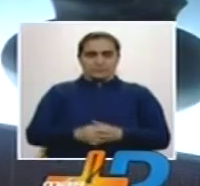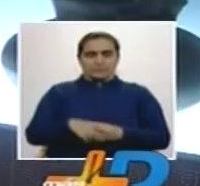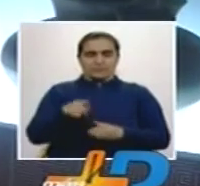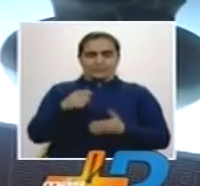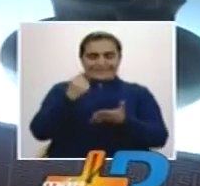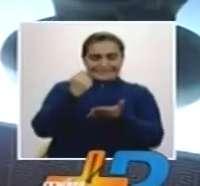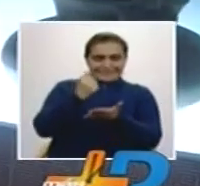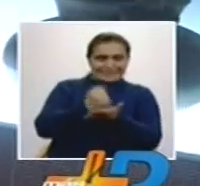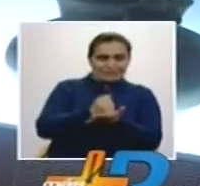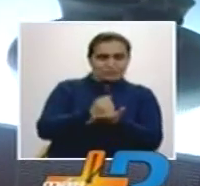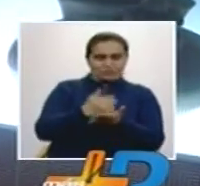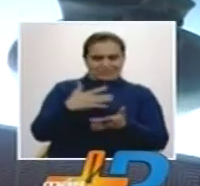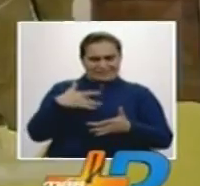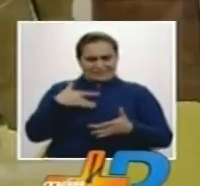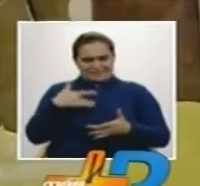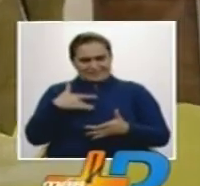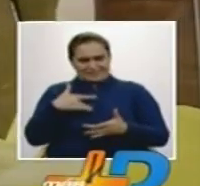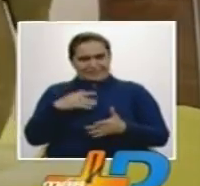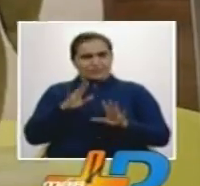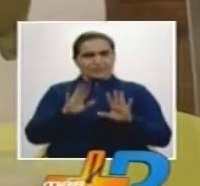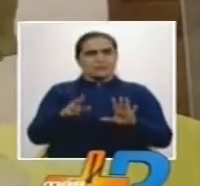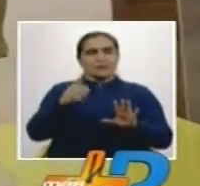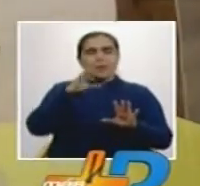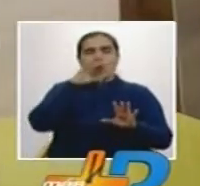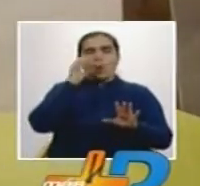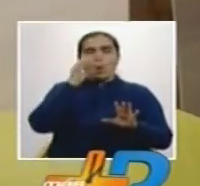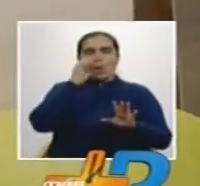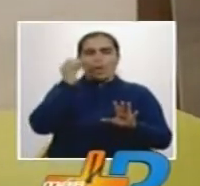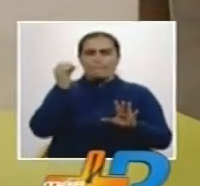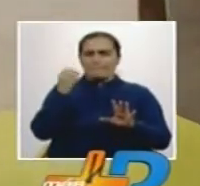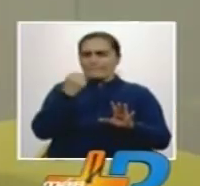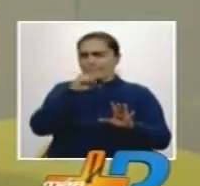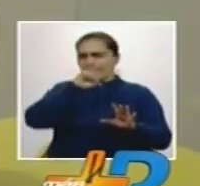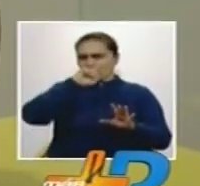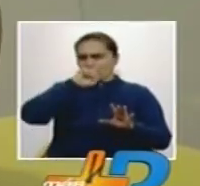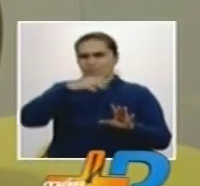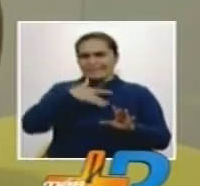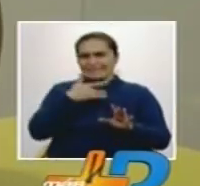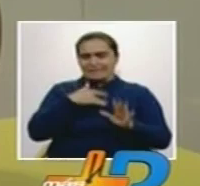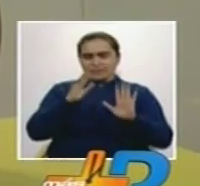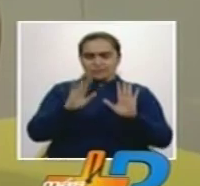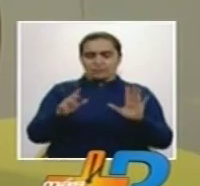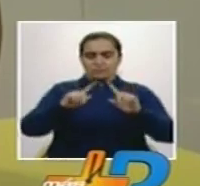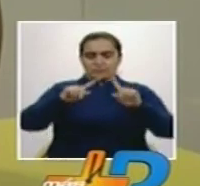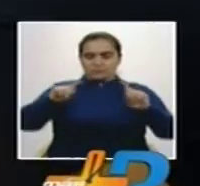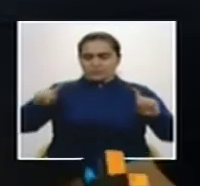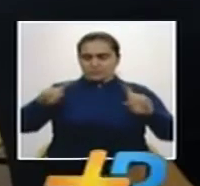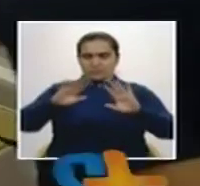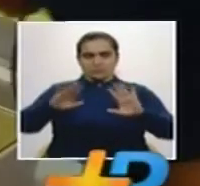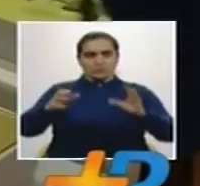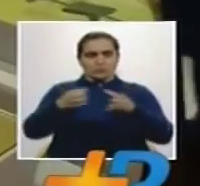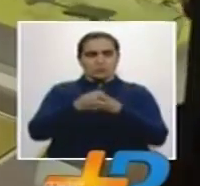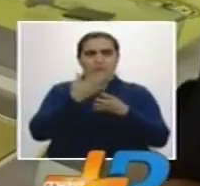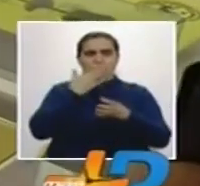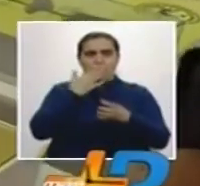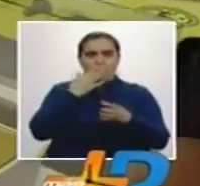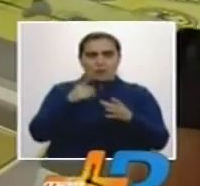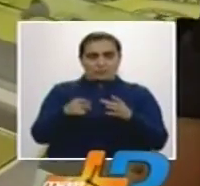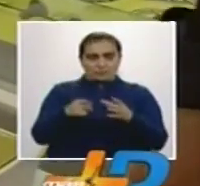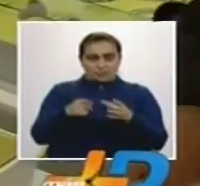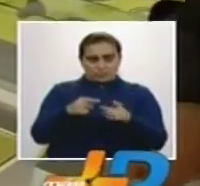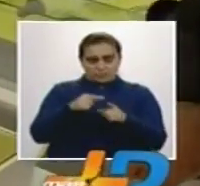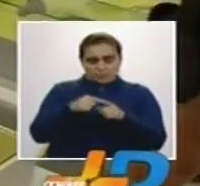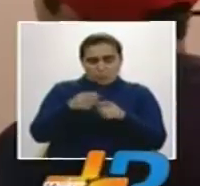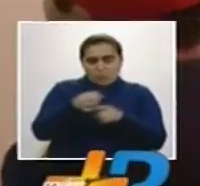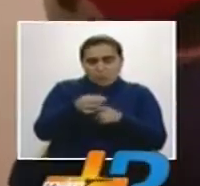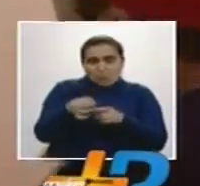Sellos y Sentidos refleja la pasión de este colombiano por las culturas precolombinas. En su exposición usó monedas viejas de 200 y 1000 pesos, en las